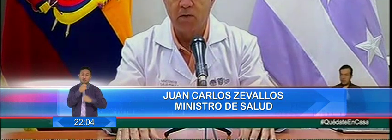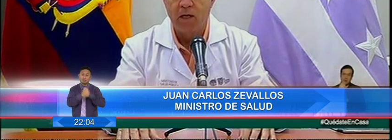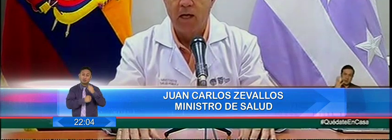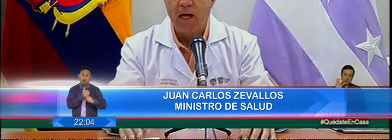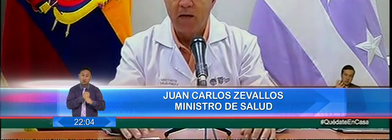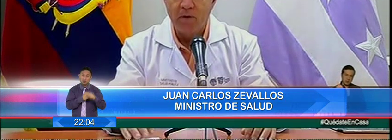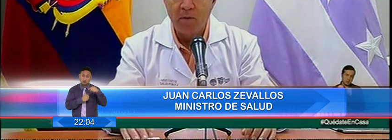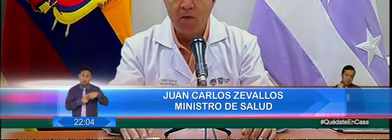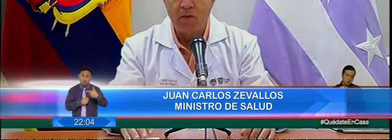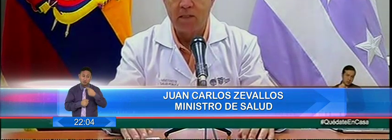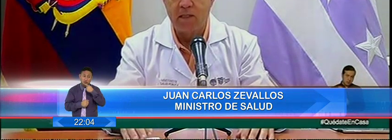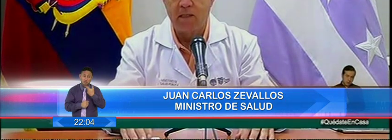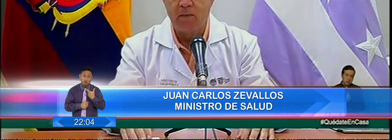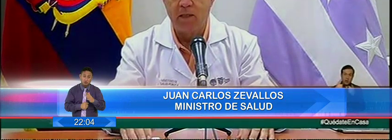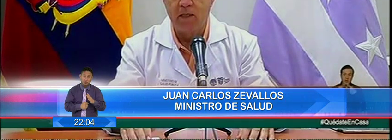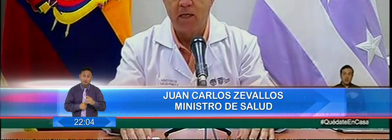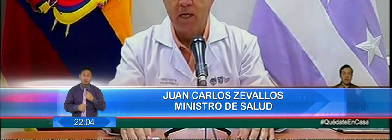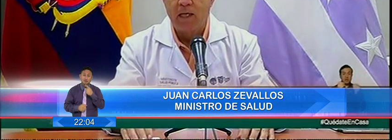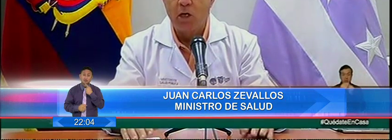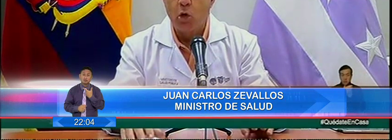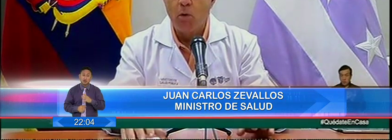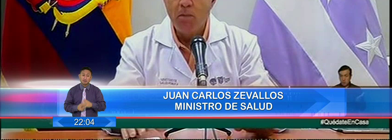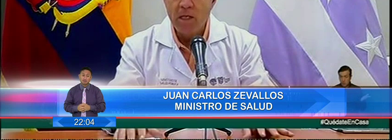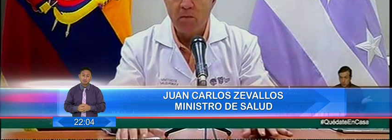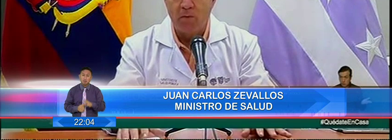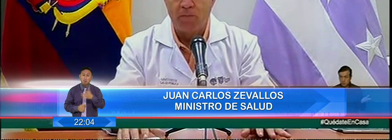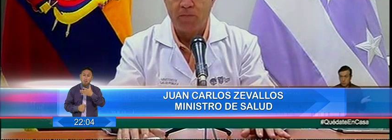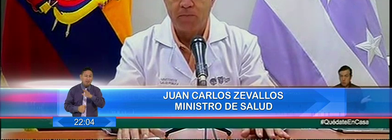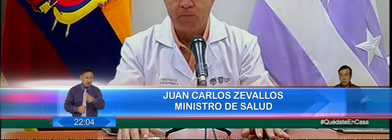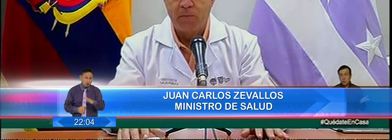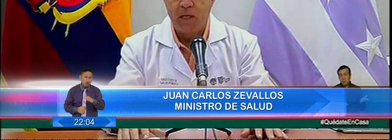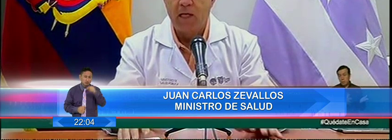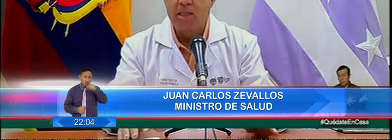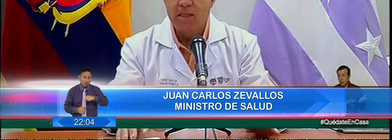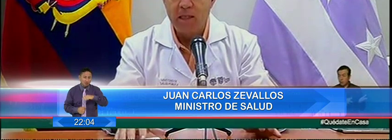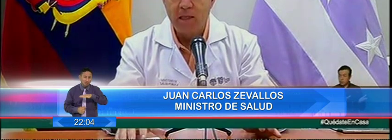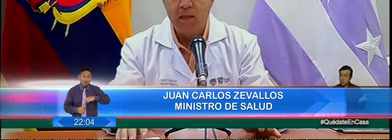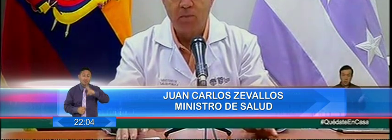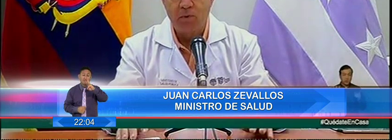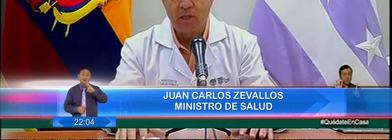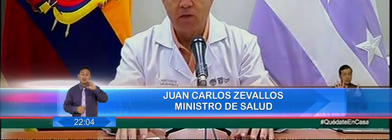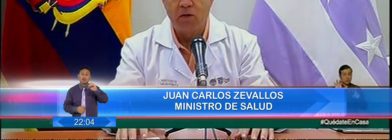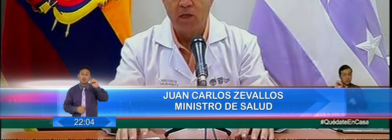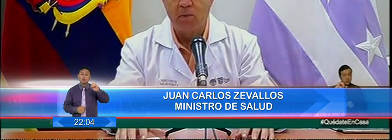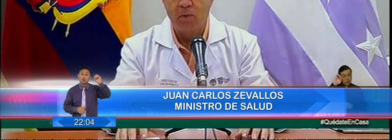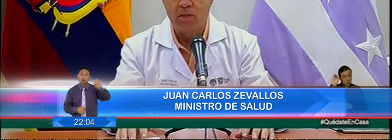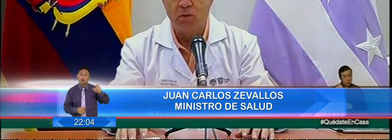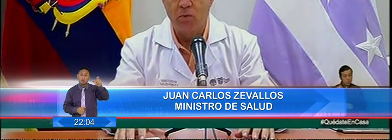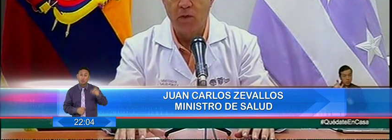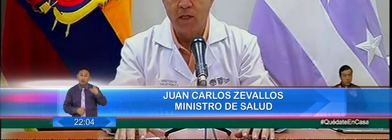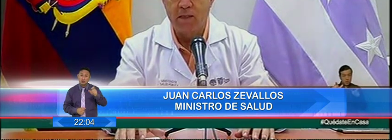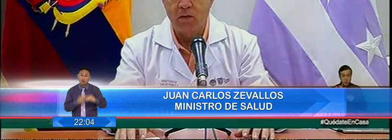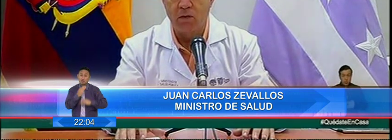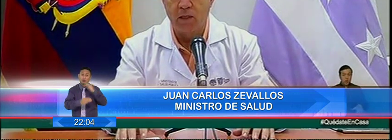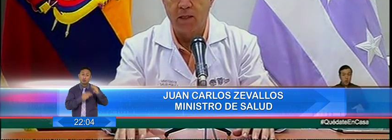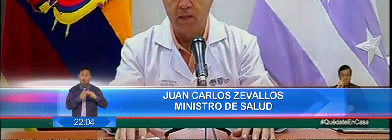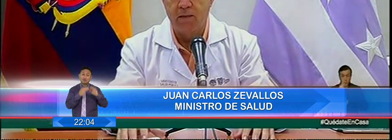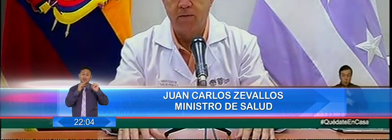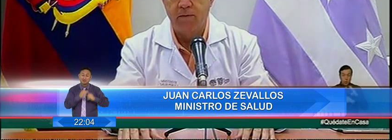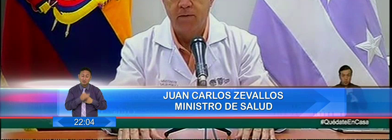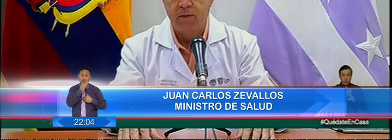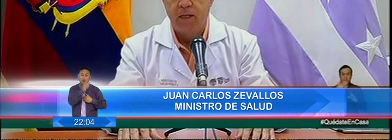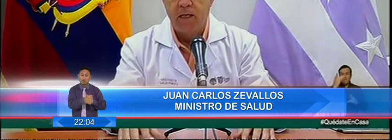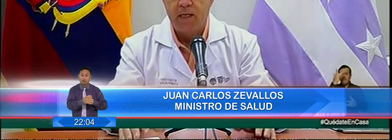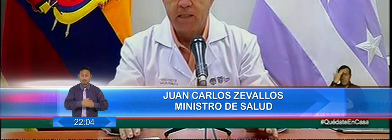han afirmado recientemente que como mínimo el 60 por ciento de la población mundial se contagiará